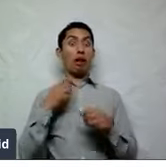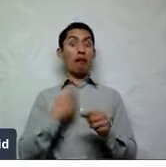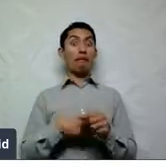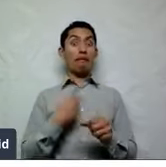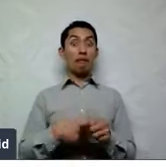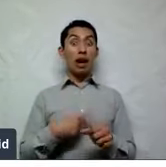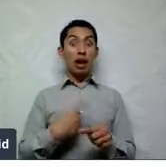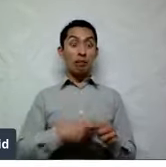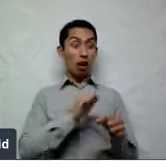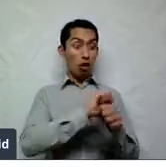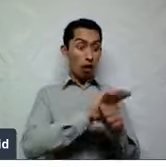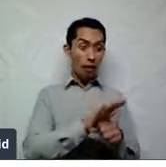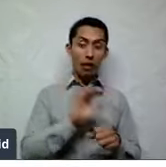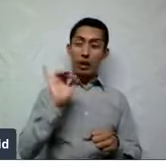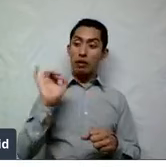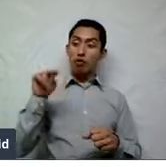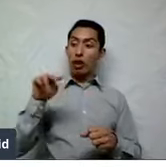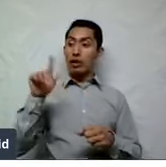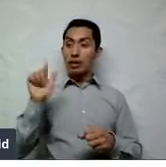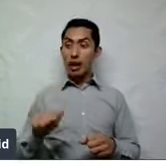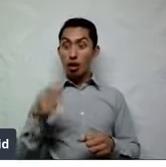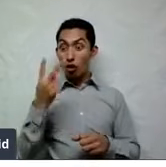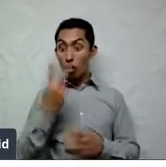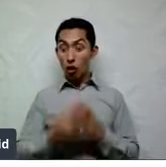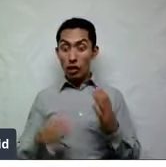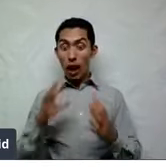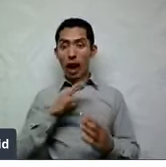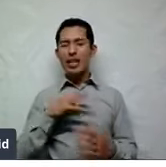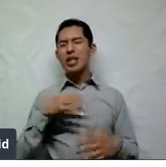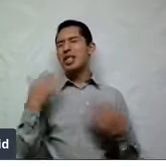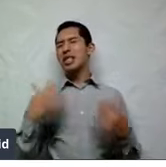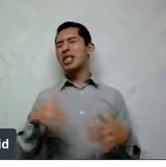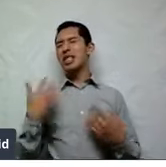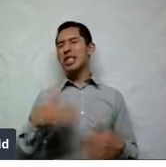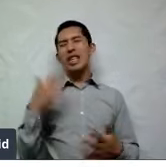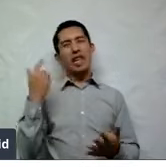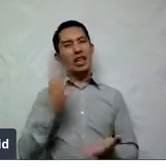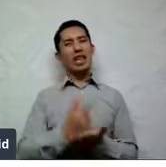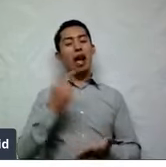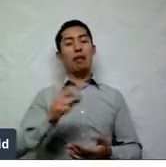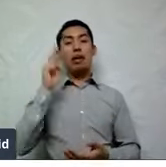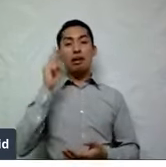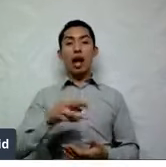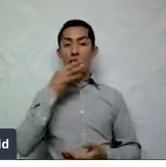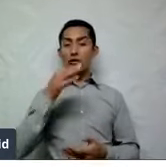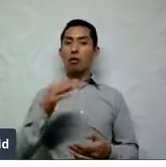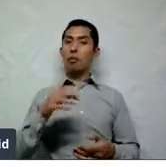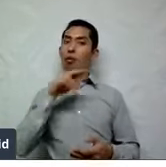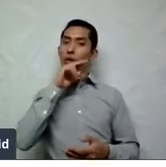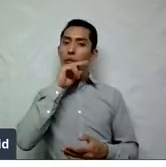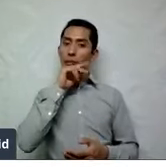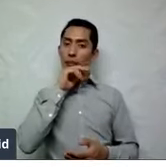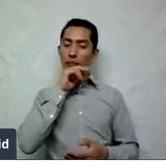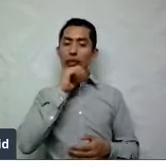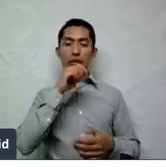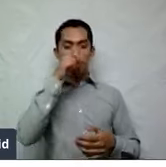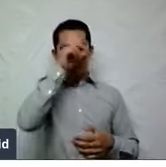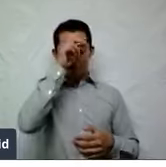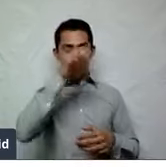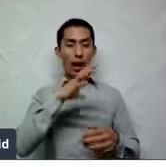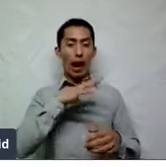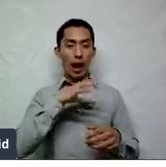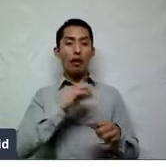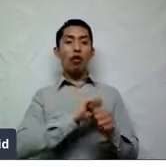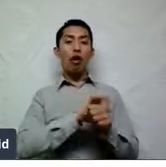pónganse a rezar, porque es muy grave. Si tiene uno, si tiene COVID, pues qué